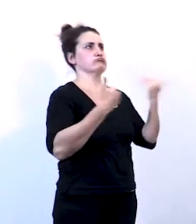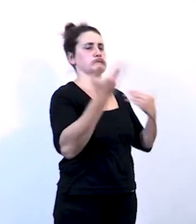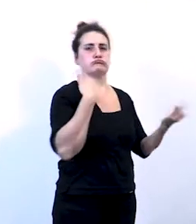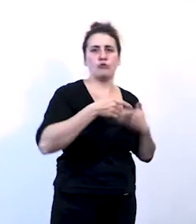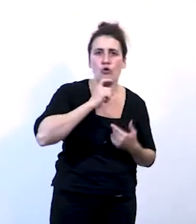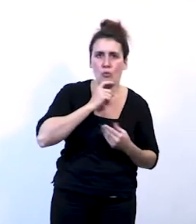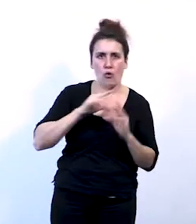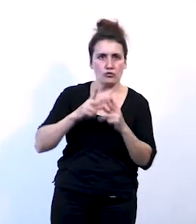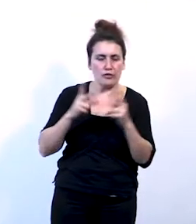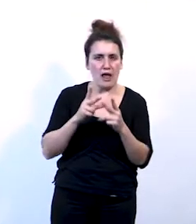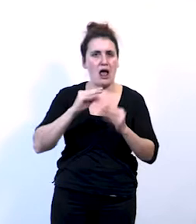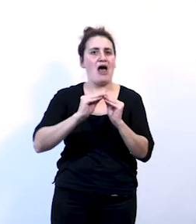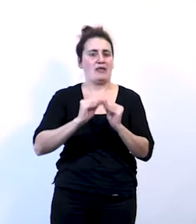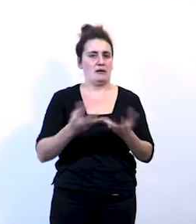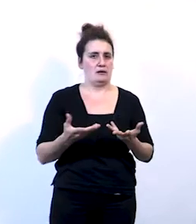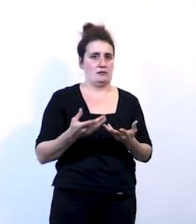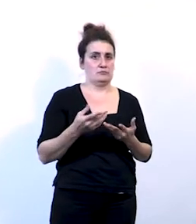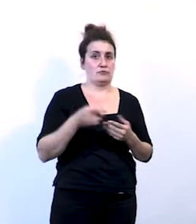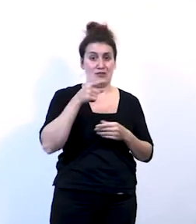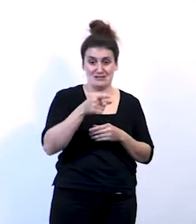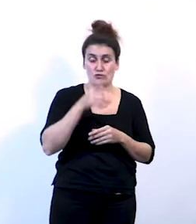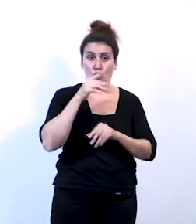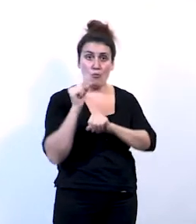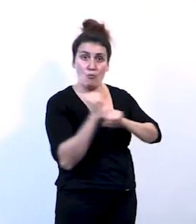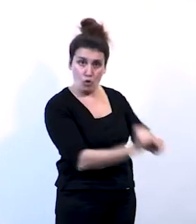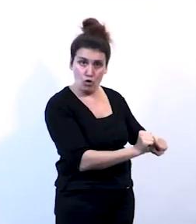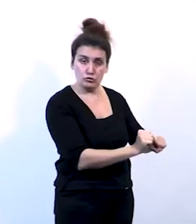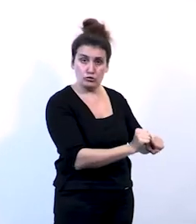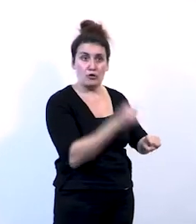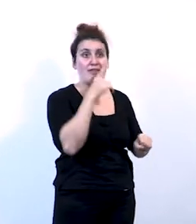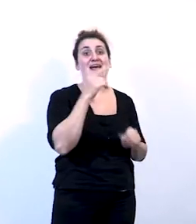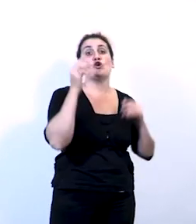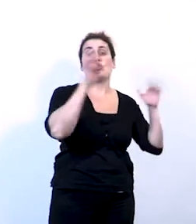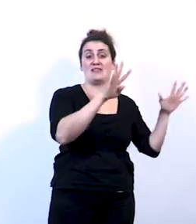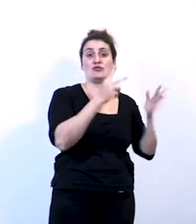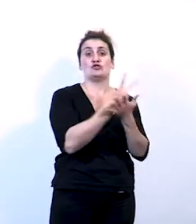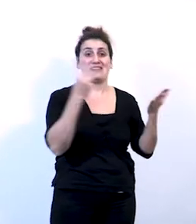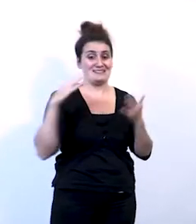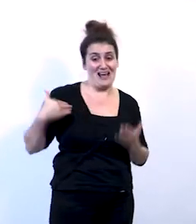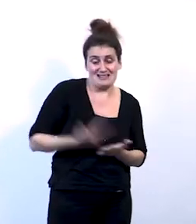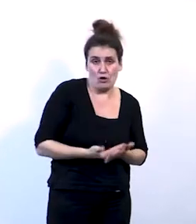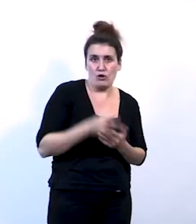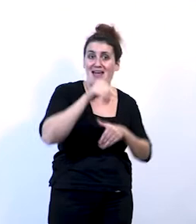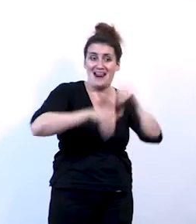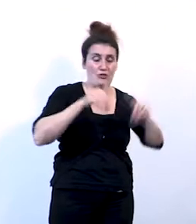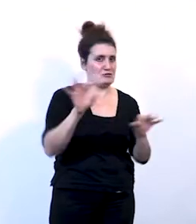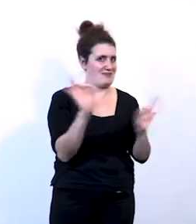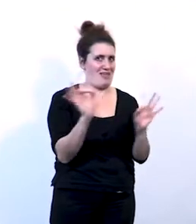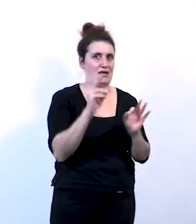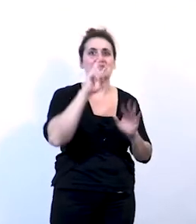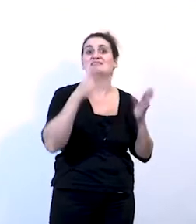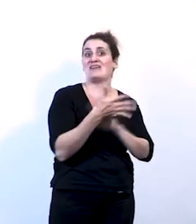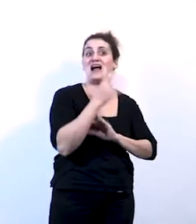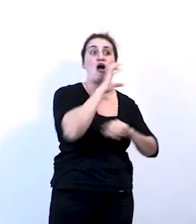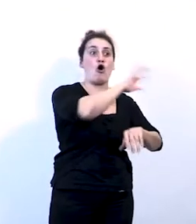Esa oportunidad se nos fue cuando se hizo el boicot, porque de 1917 hasta hoy no hemos hecho otra vez elecciones y tenemos dos